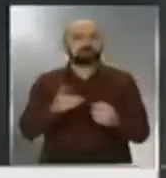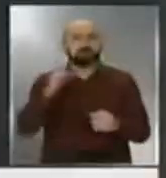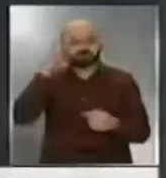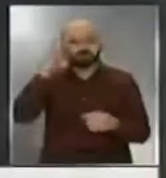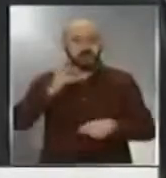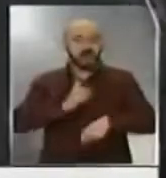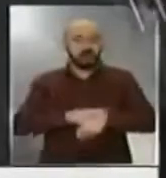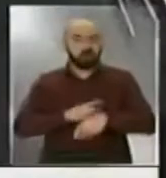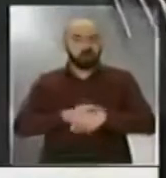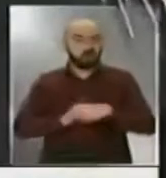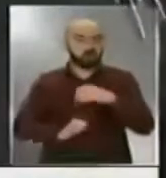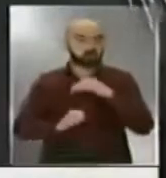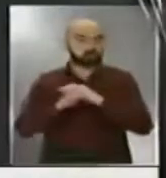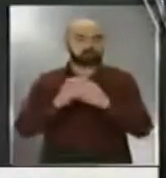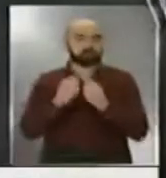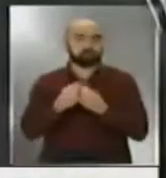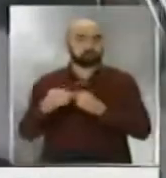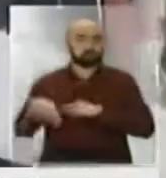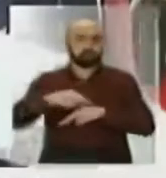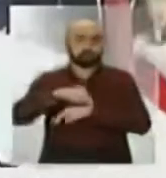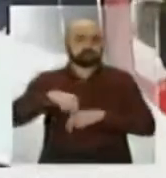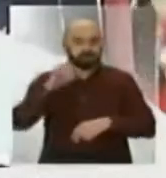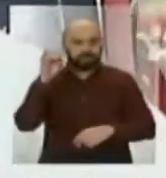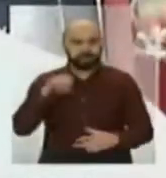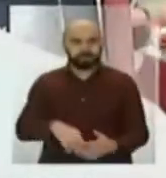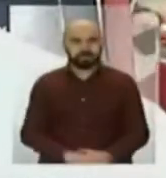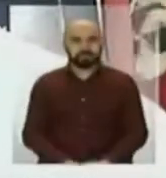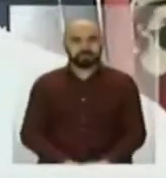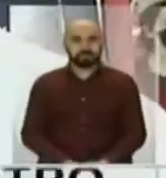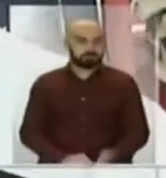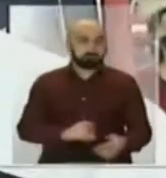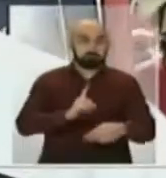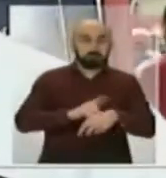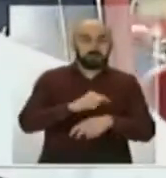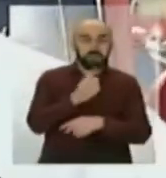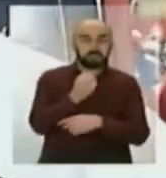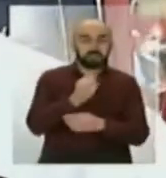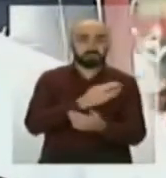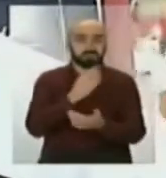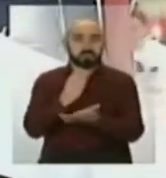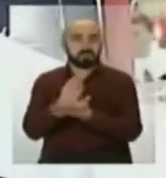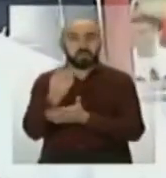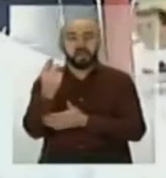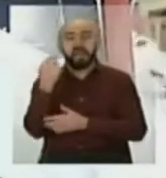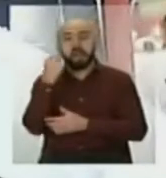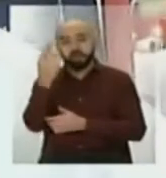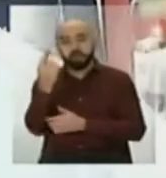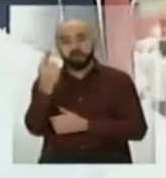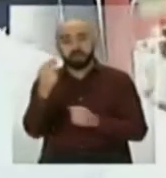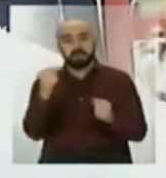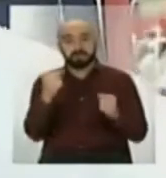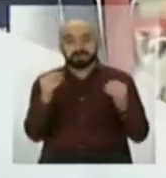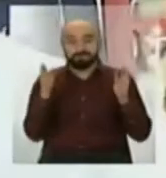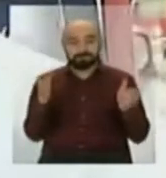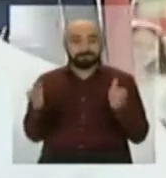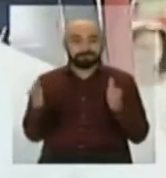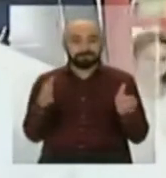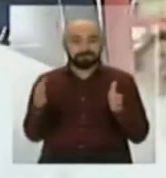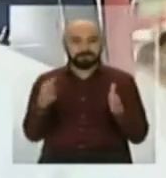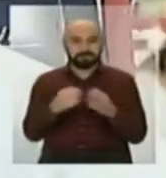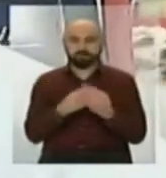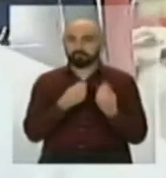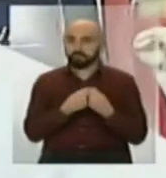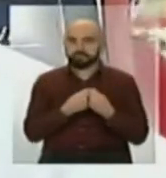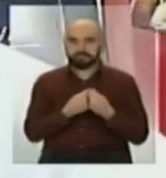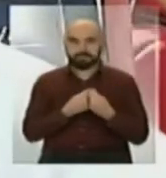horario peak del centro capitalino. Entre las 11 y la 1. Esas 2 horas, cualquier